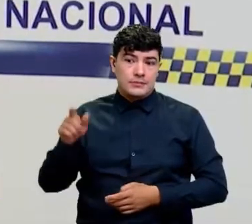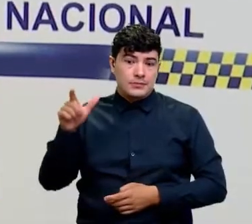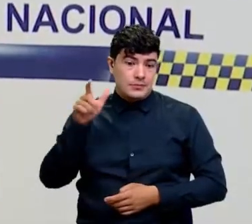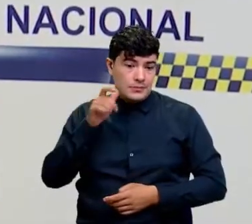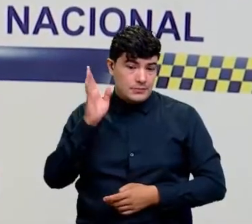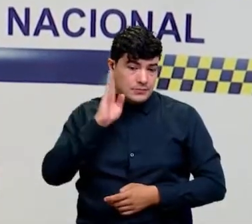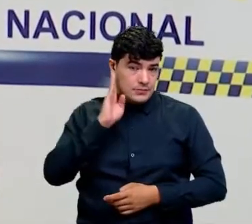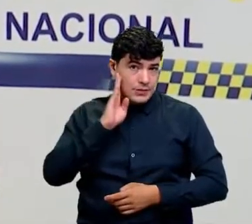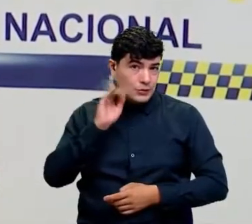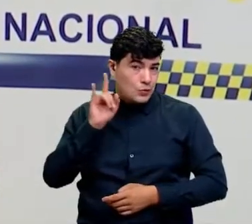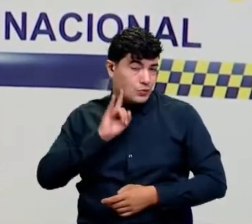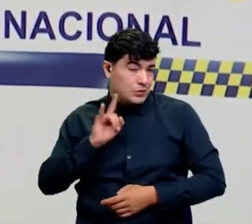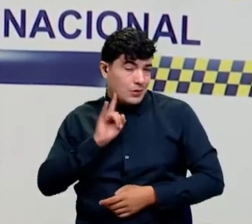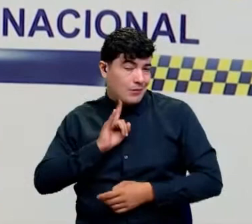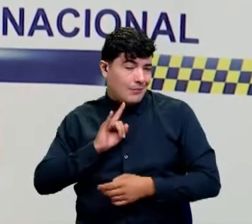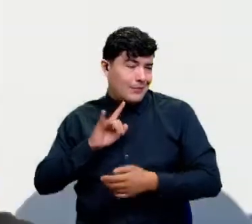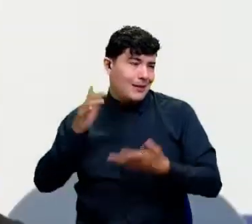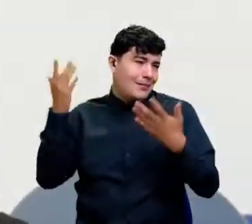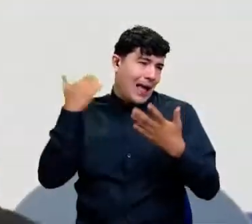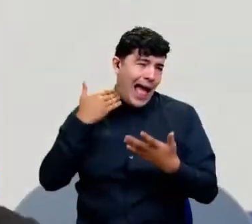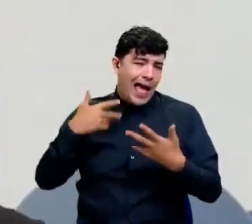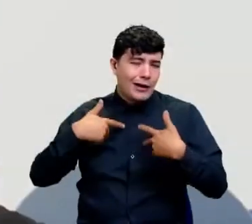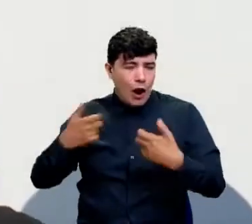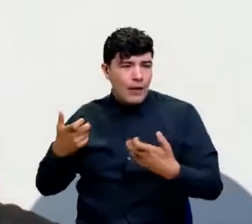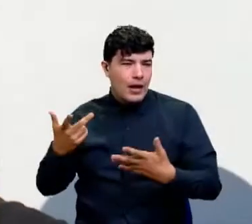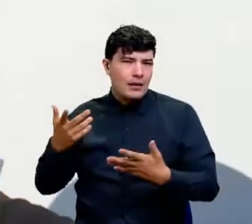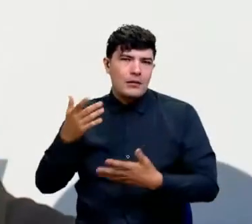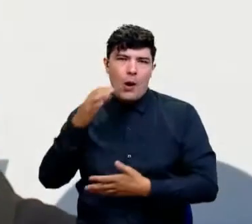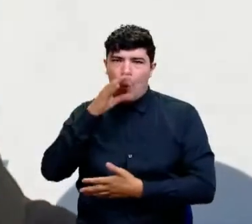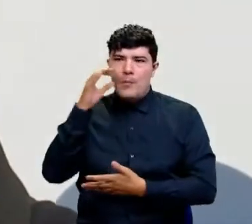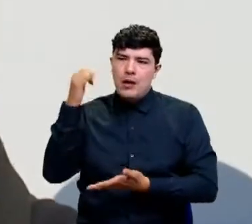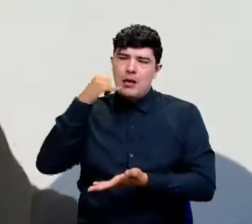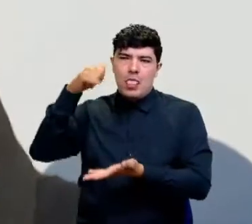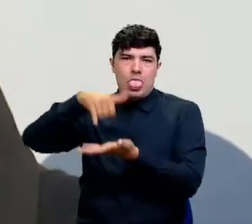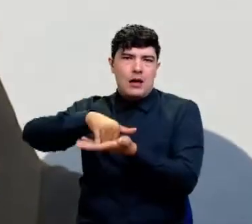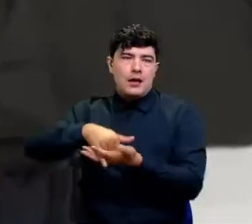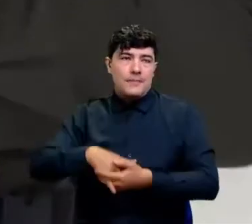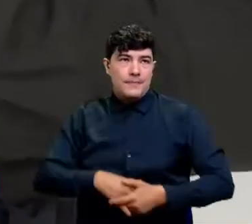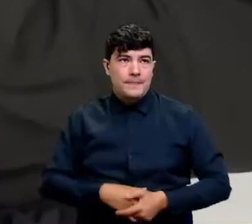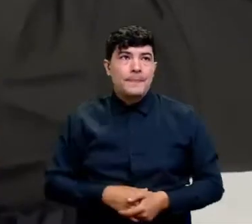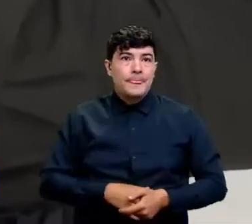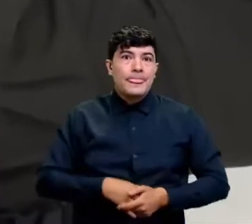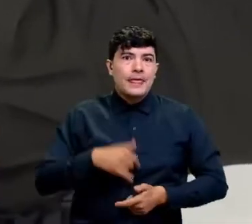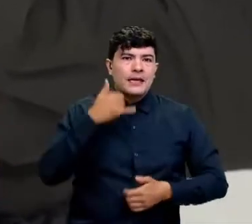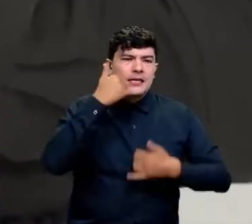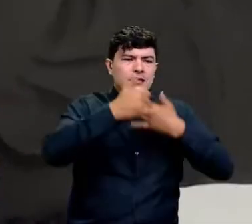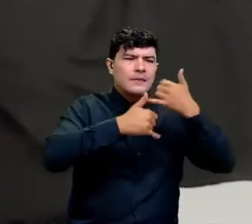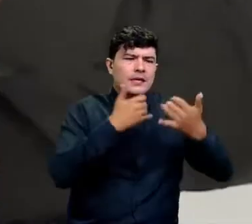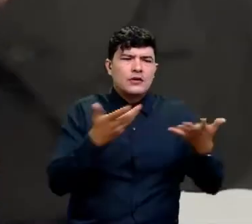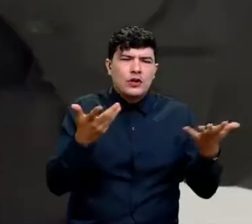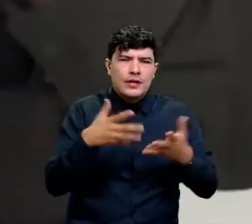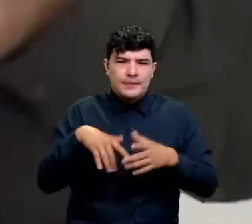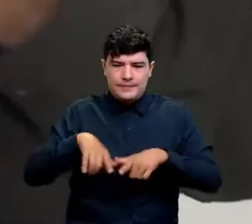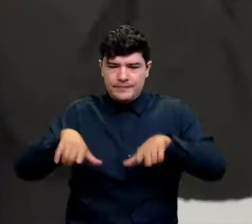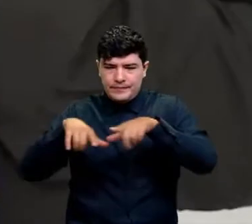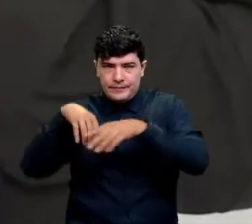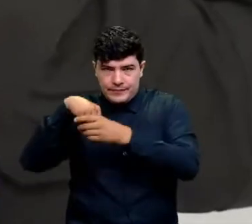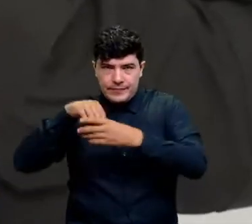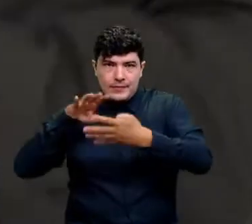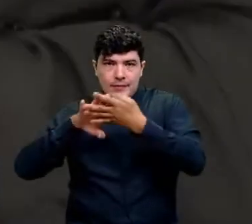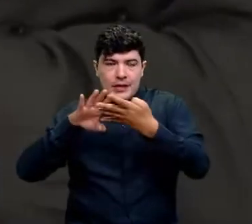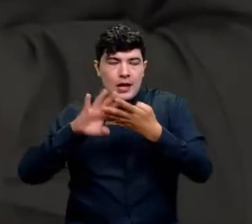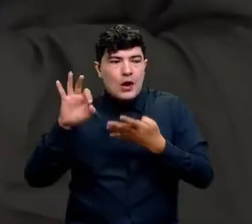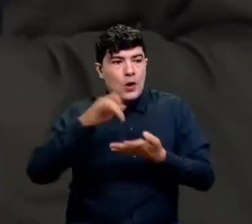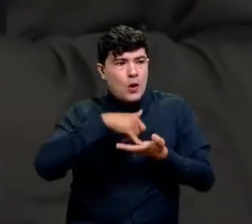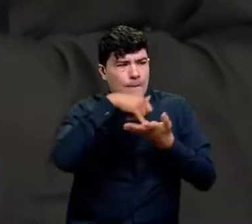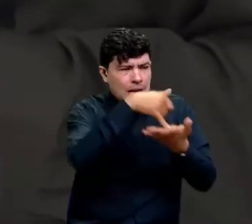Gaula Santander, las modalidades de extorsión más frecuentes son las carcelarias, los premios y la modalidad de servicio